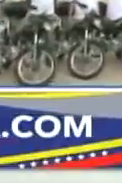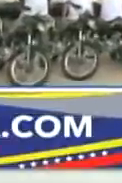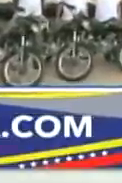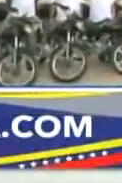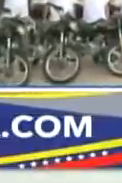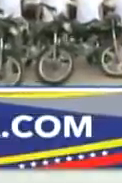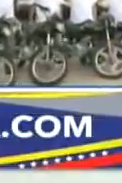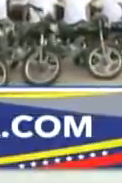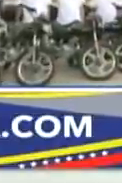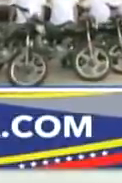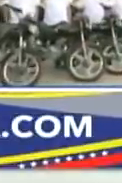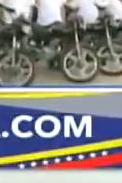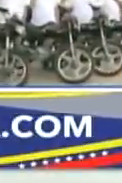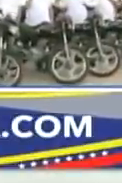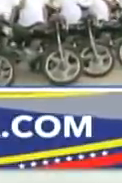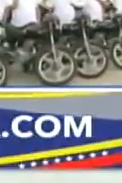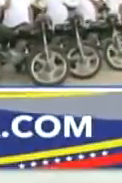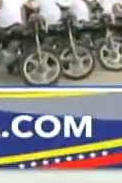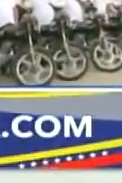misión,